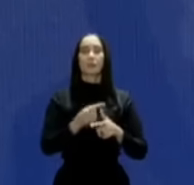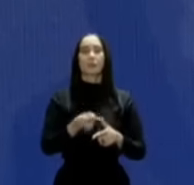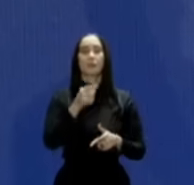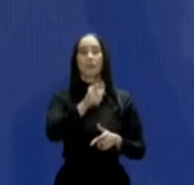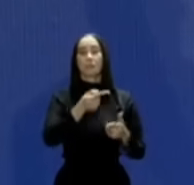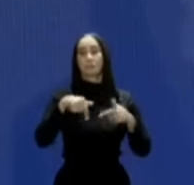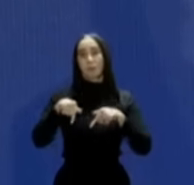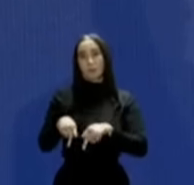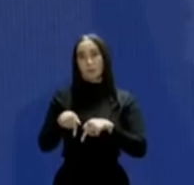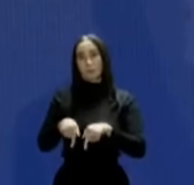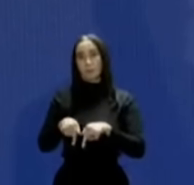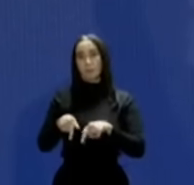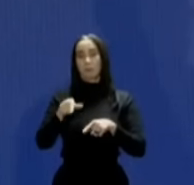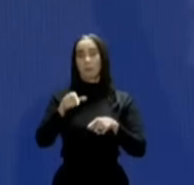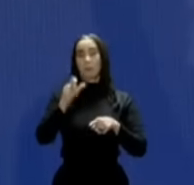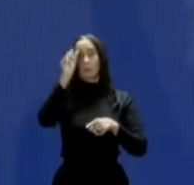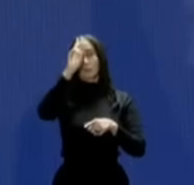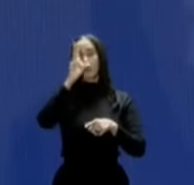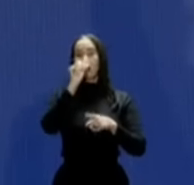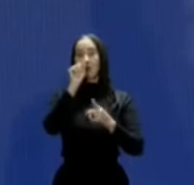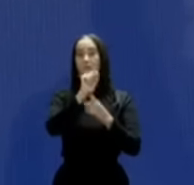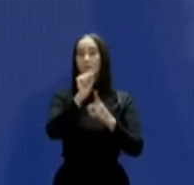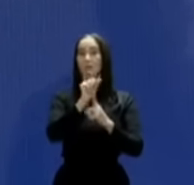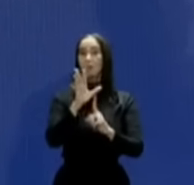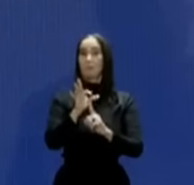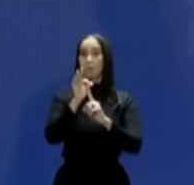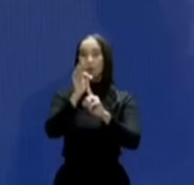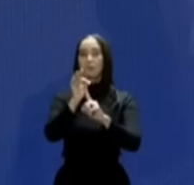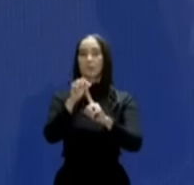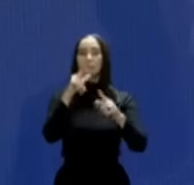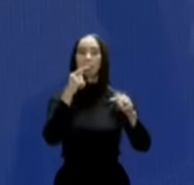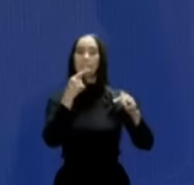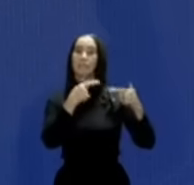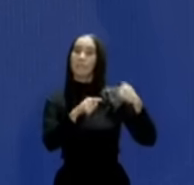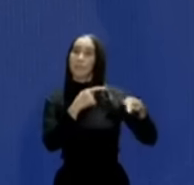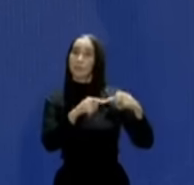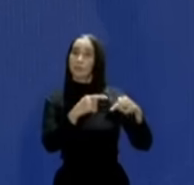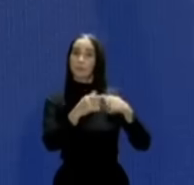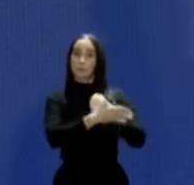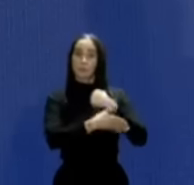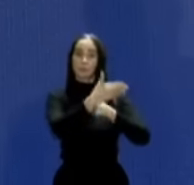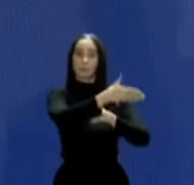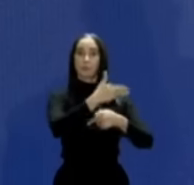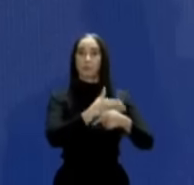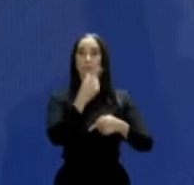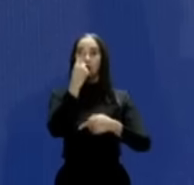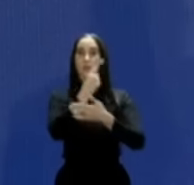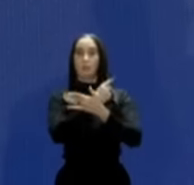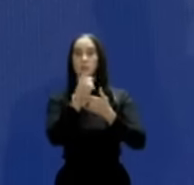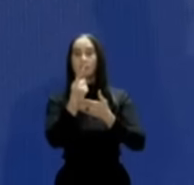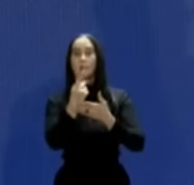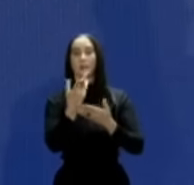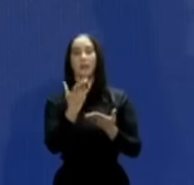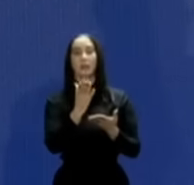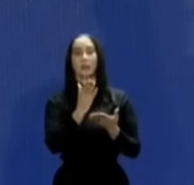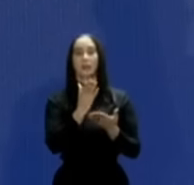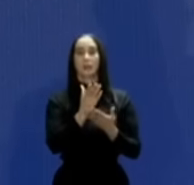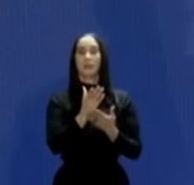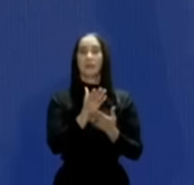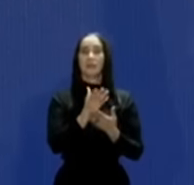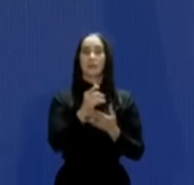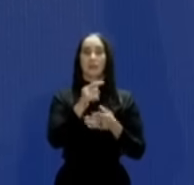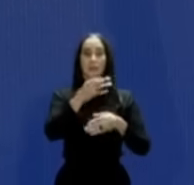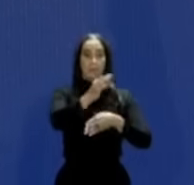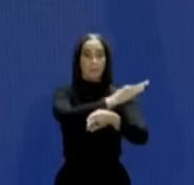nos da a nosotros situaciones muy especiales. El conflicto, hasta ahora tiene 1 semana y 2 días